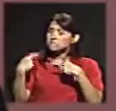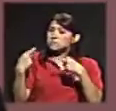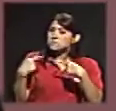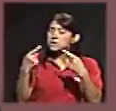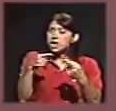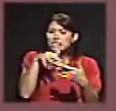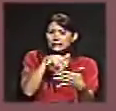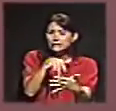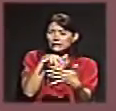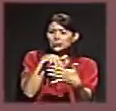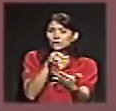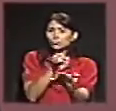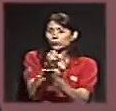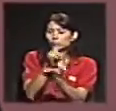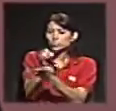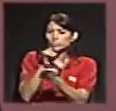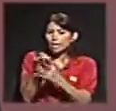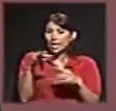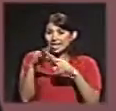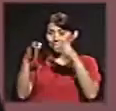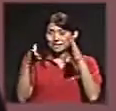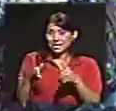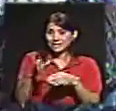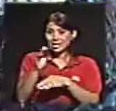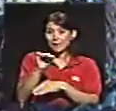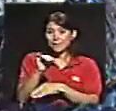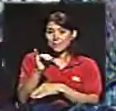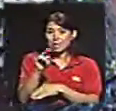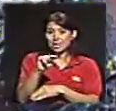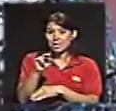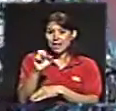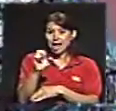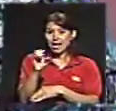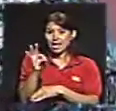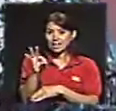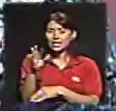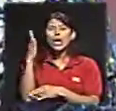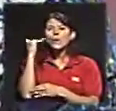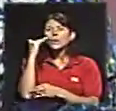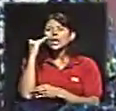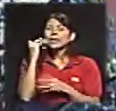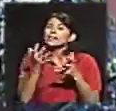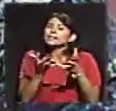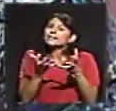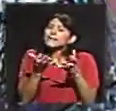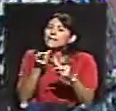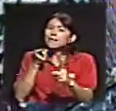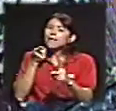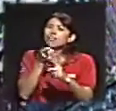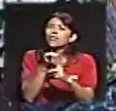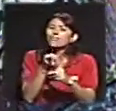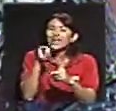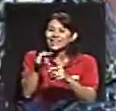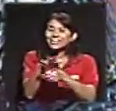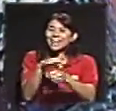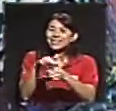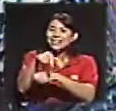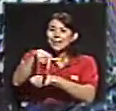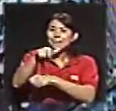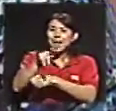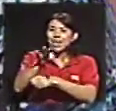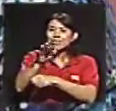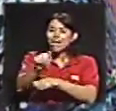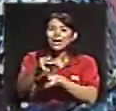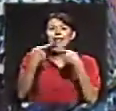estudios los especialistas del MINAET, porque lo que se quiere y se pretende es declararla